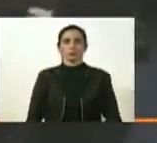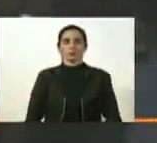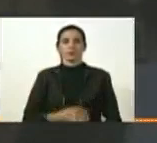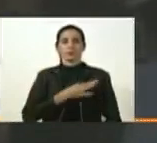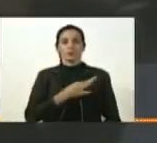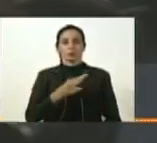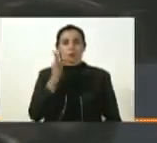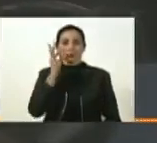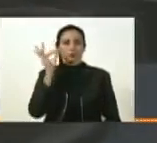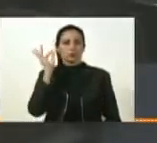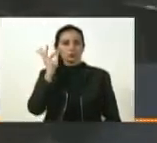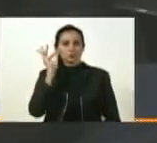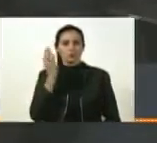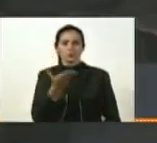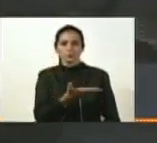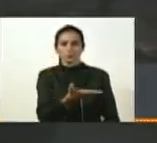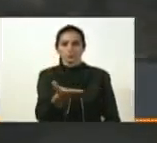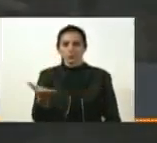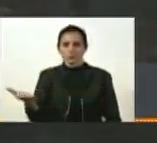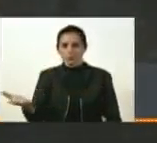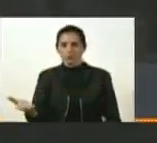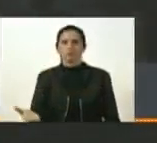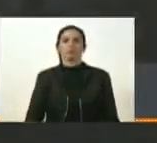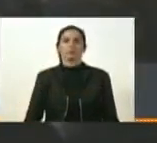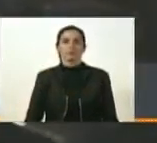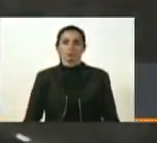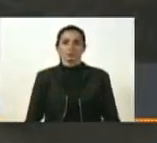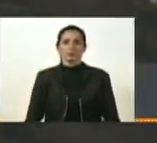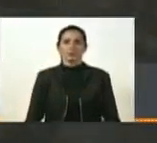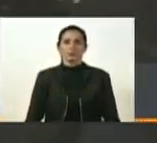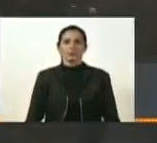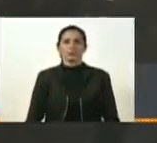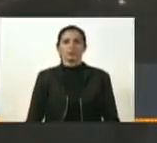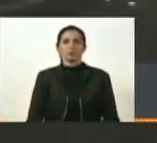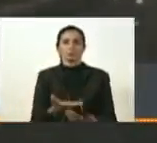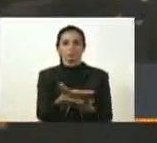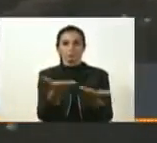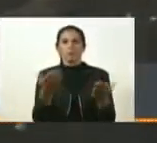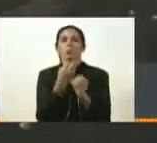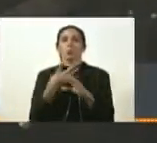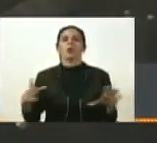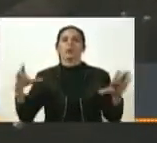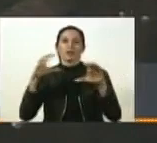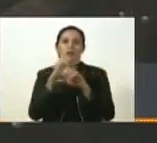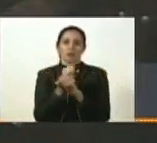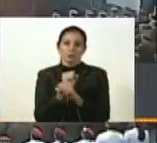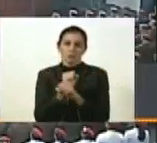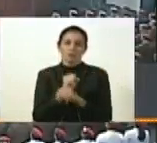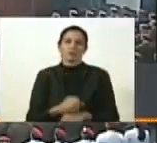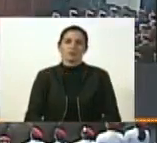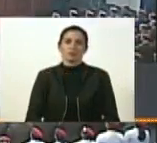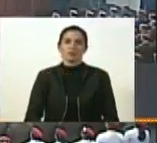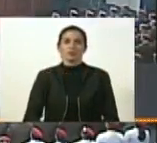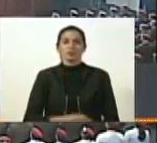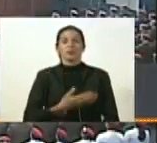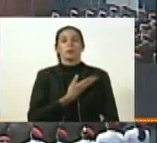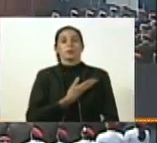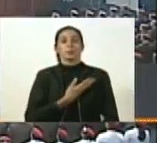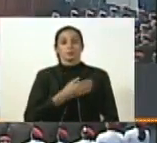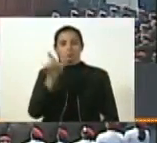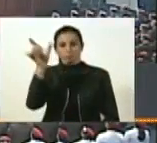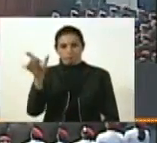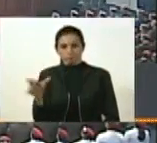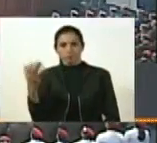Señoras y señores, tengan todas y todos muy buenas noches. El ciudadano Nicolás Maduro